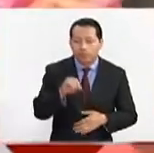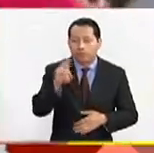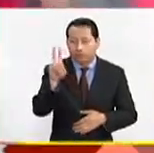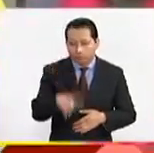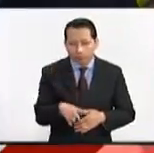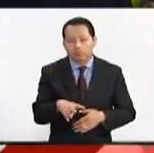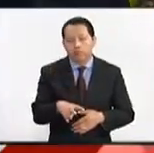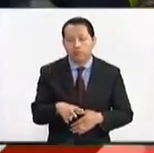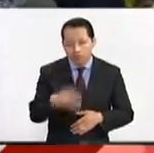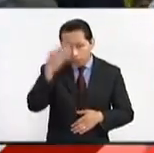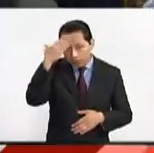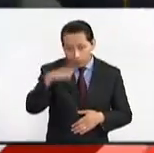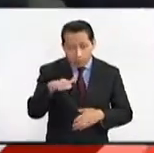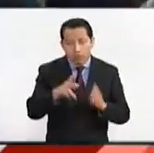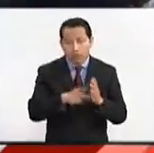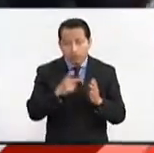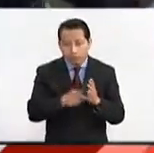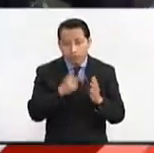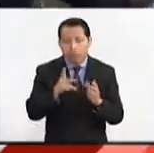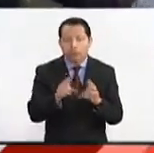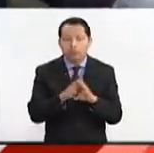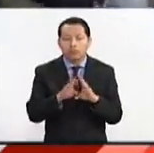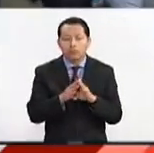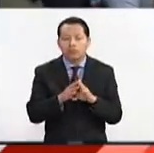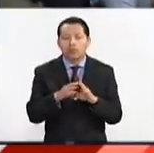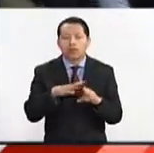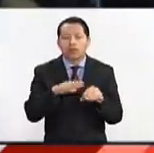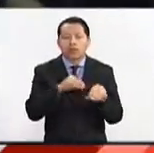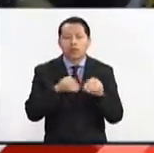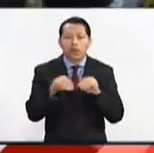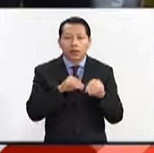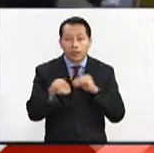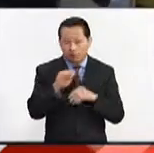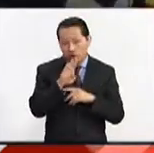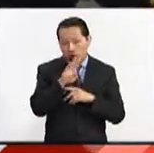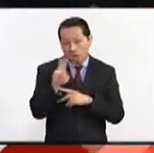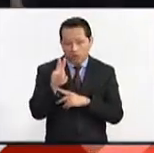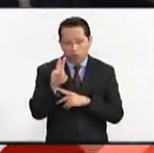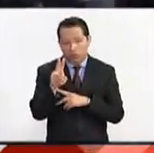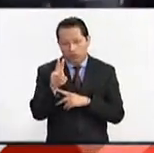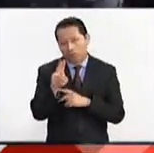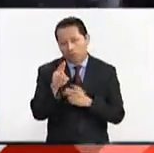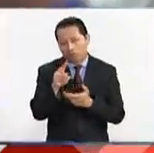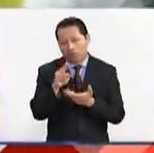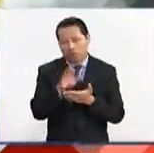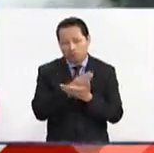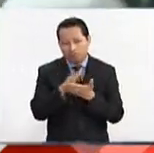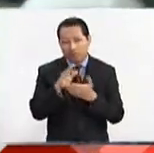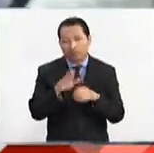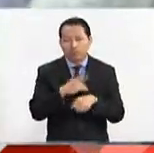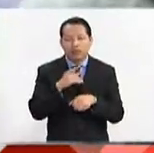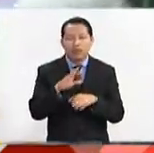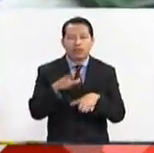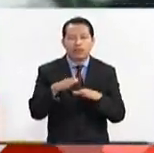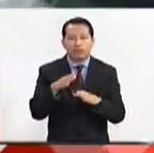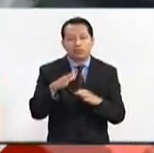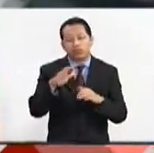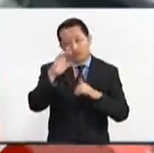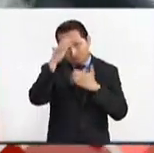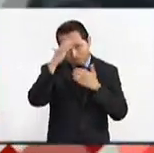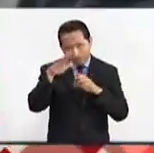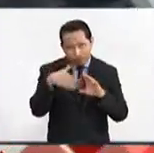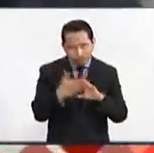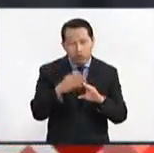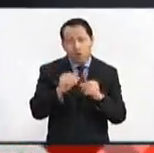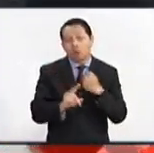Efectivamente, aunque sabemos muchas veces que hay que dividir los movimientos de la bolsa por los fundamentales, ¿no? Por un atentado, un problema